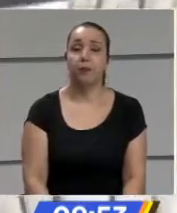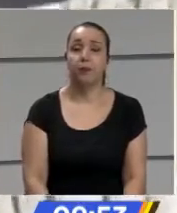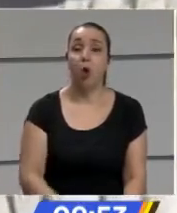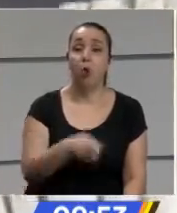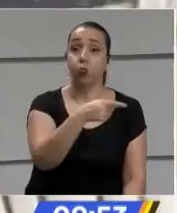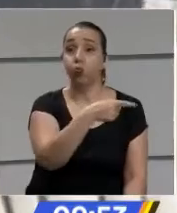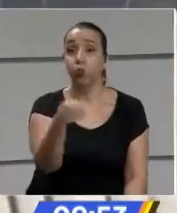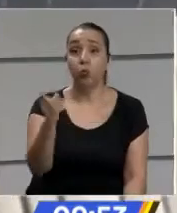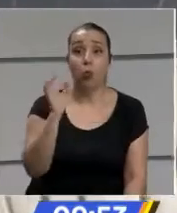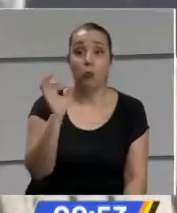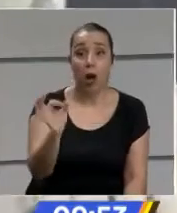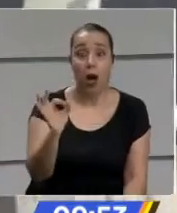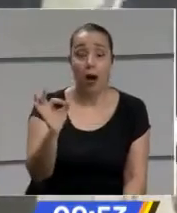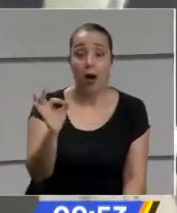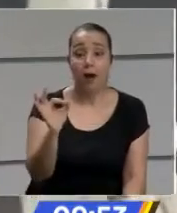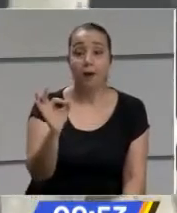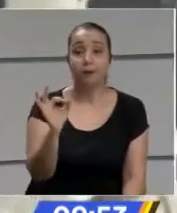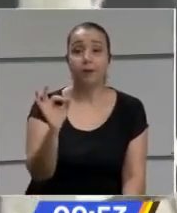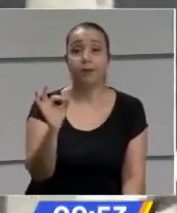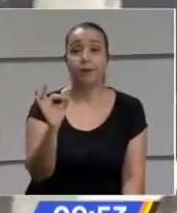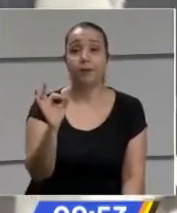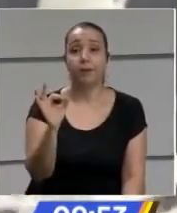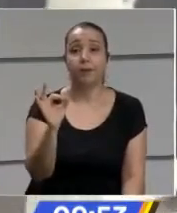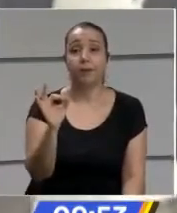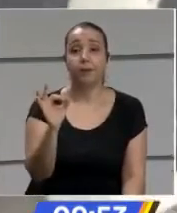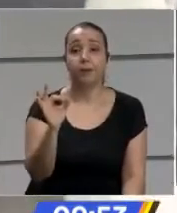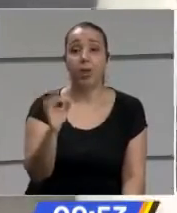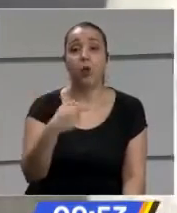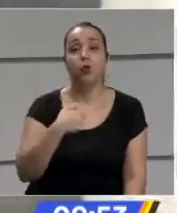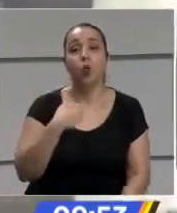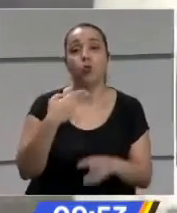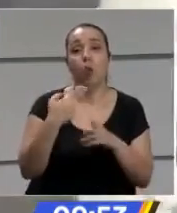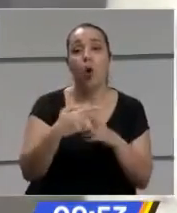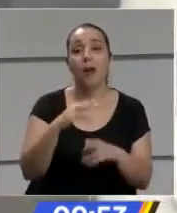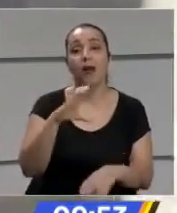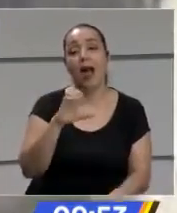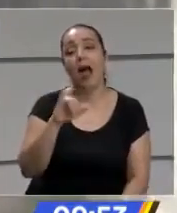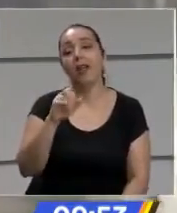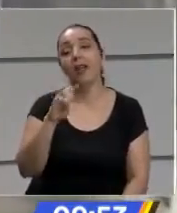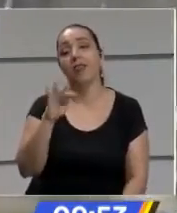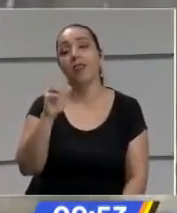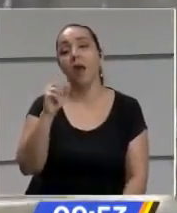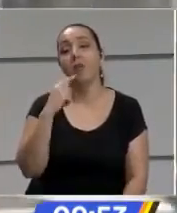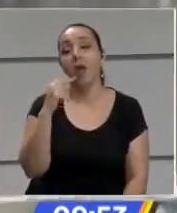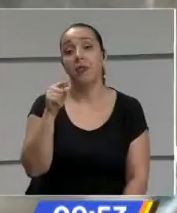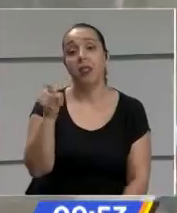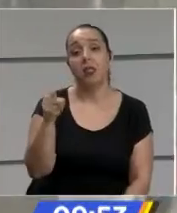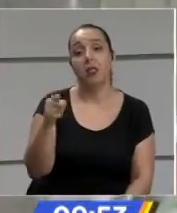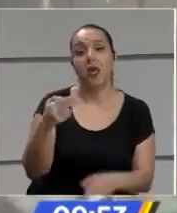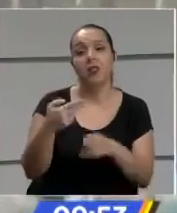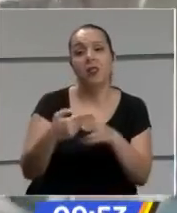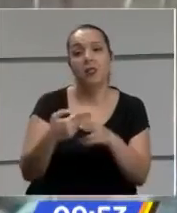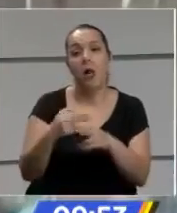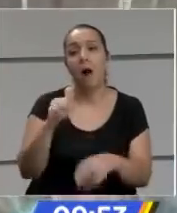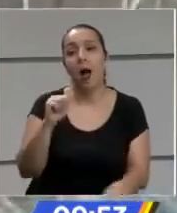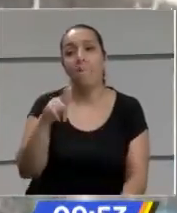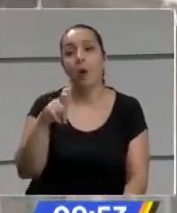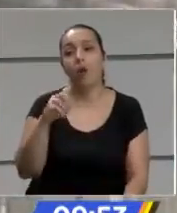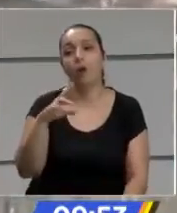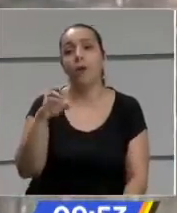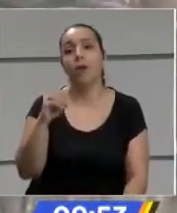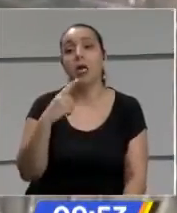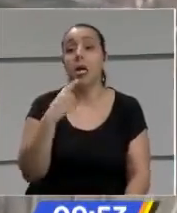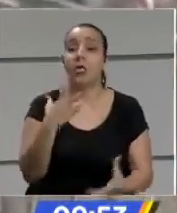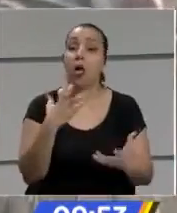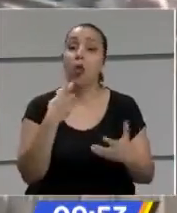Vamos a la capilla, mi humana. Dona usted en Caristam, te caporro, ¿qué hora es? Aquí estamos,